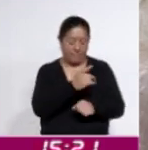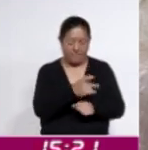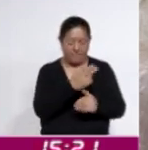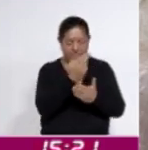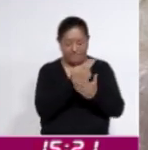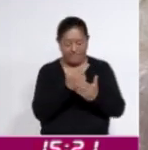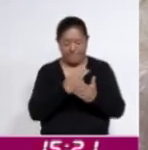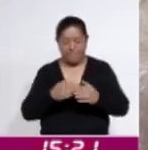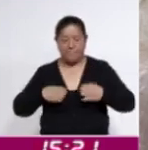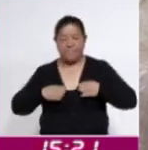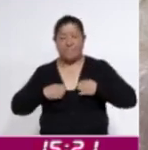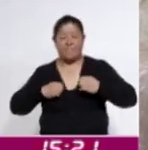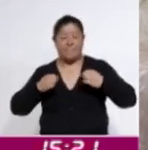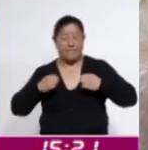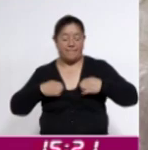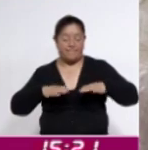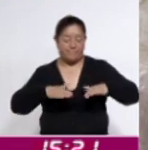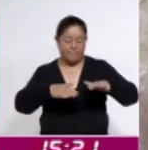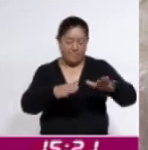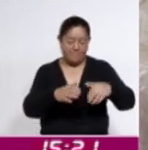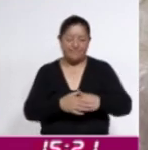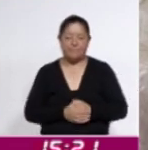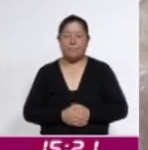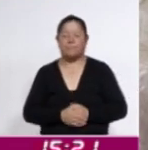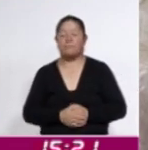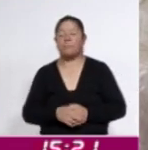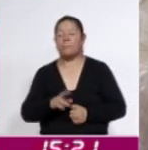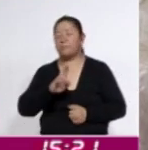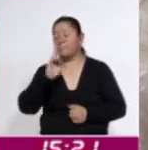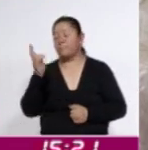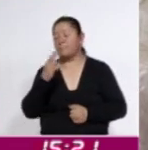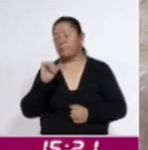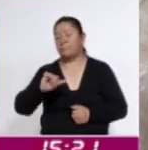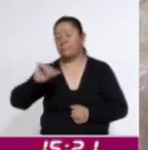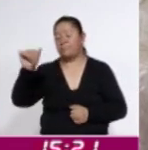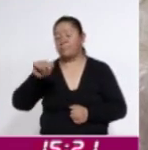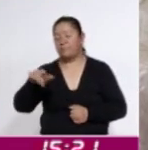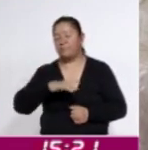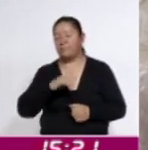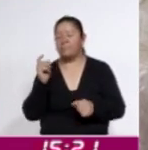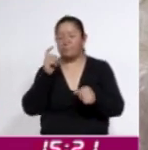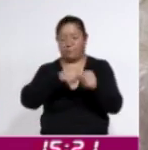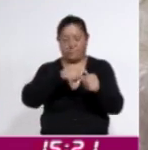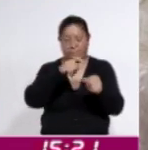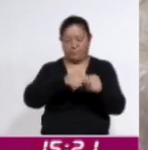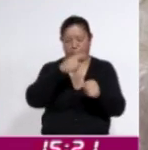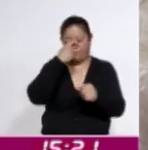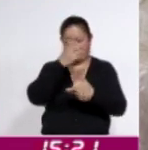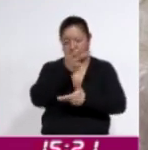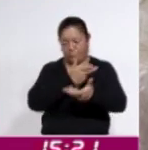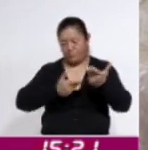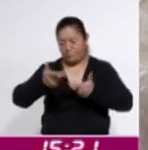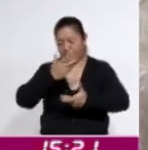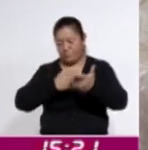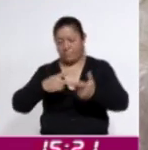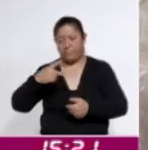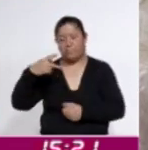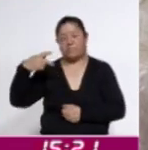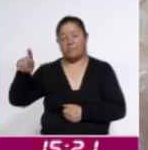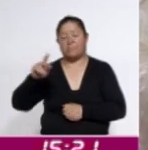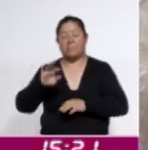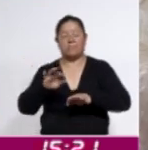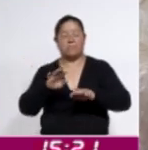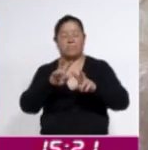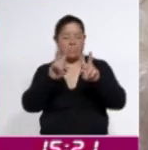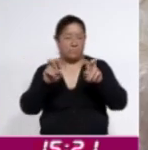arquitectura e incluso de otras universidades como la Universidad del Altiplano pues se inscribieron para poder compartir pues los temas que ellos han estado llevando igual a lo